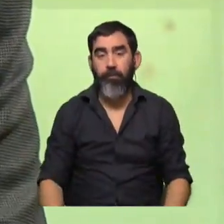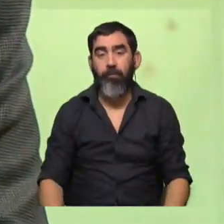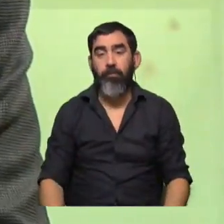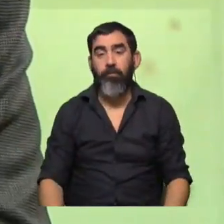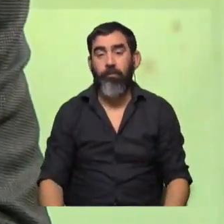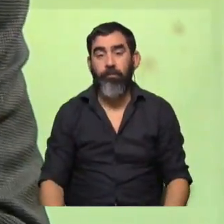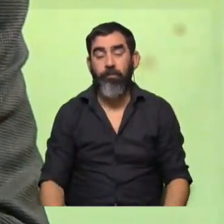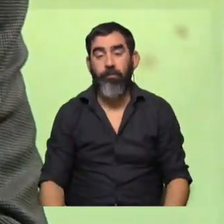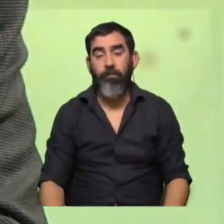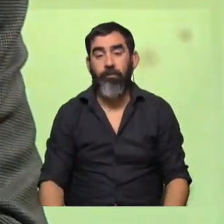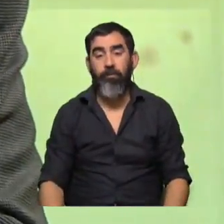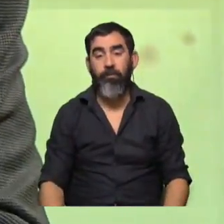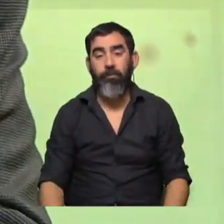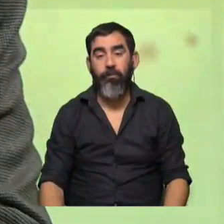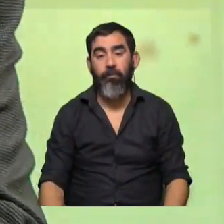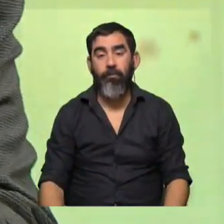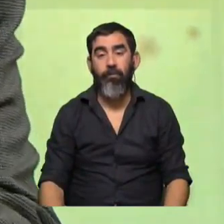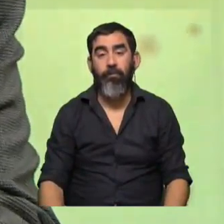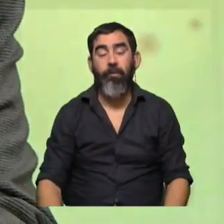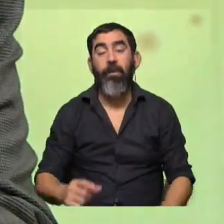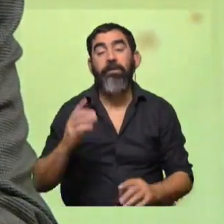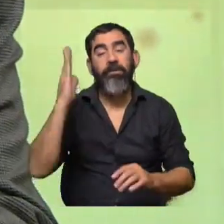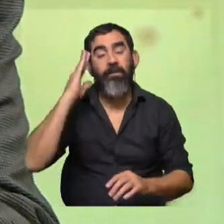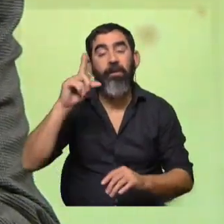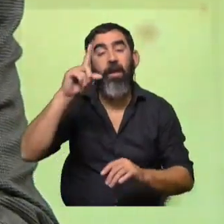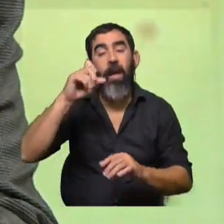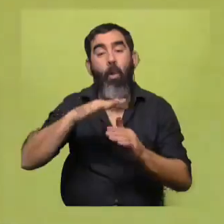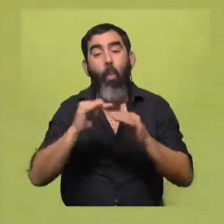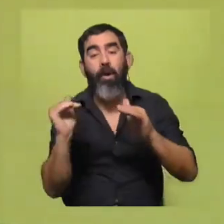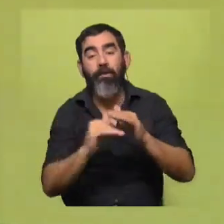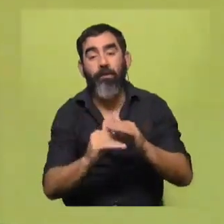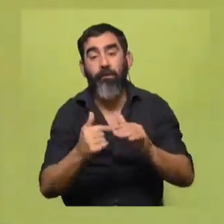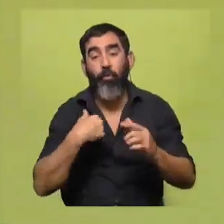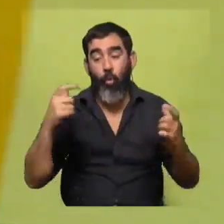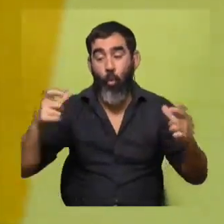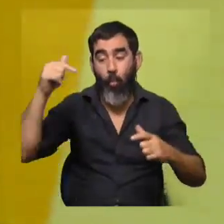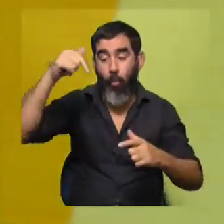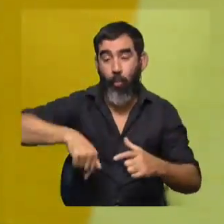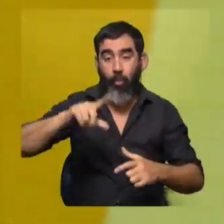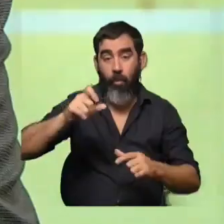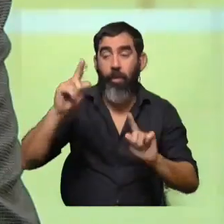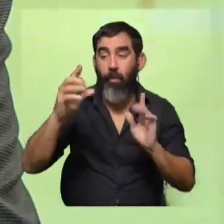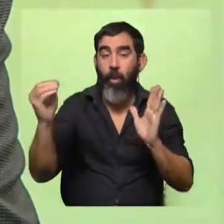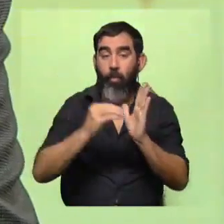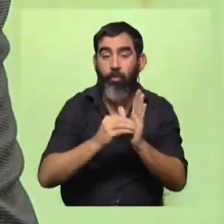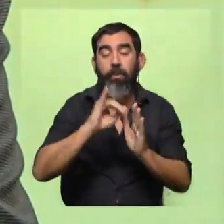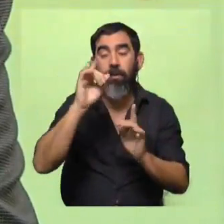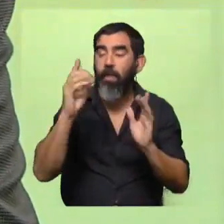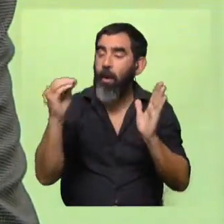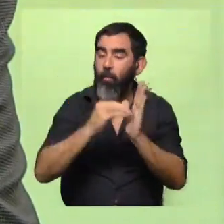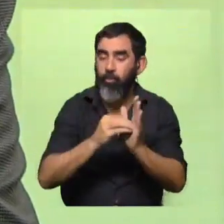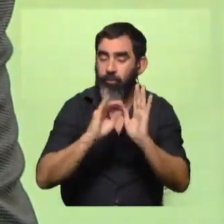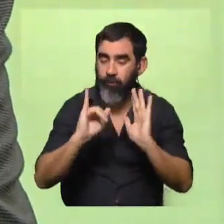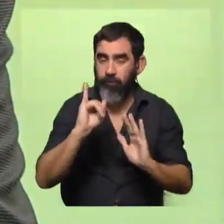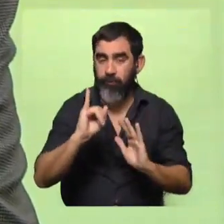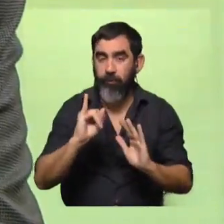ver una visión integral de la reserva agua. En ese lugar. O sea, quien hace un pozo hoy y saca agua tiene que registrarlo obligatoriamente. Tiene que registrarlo obligatoriamente